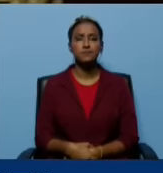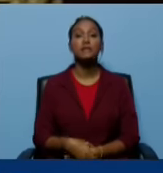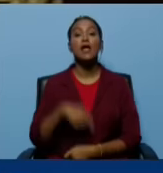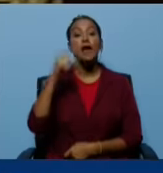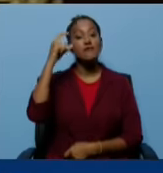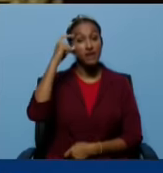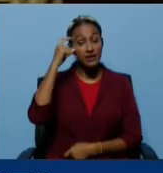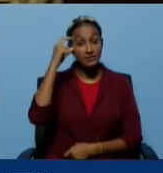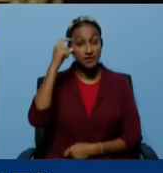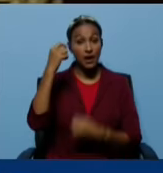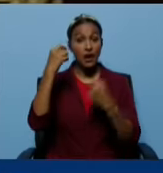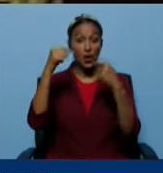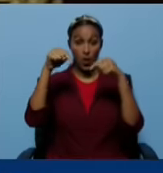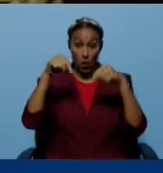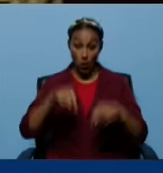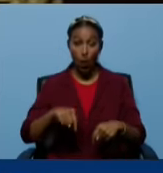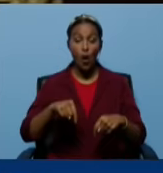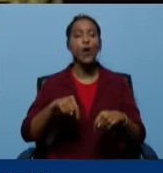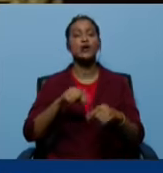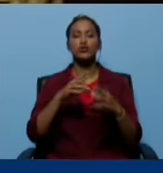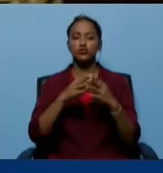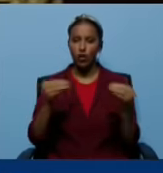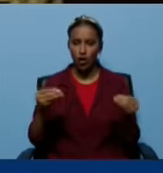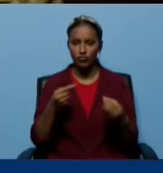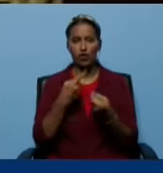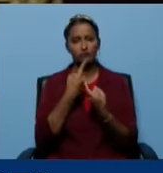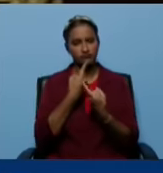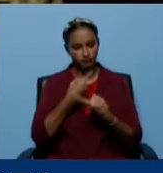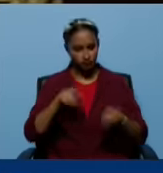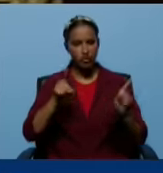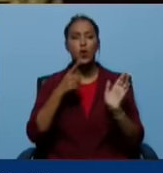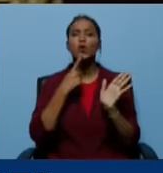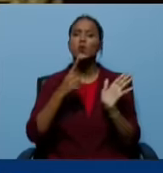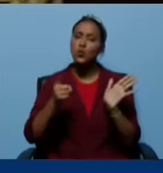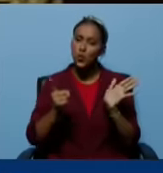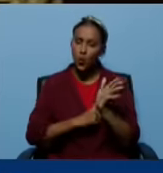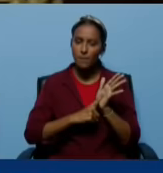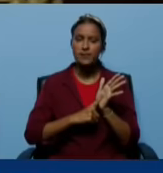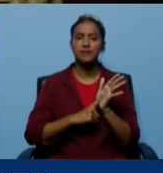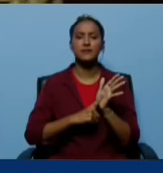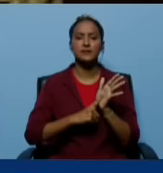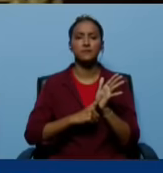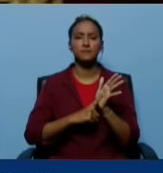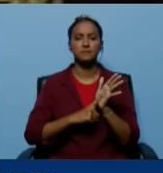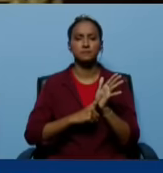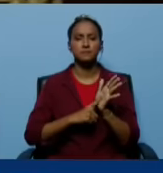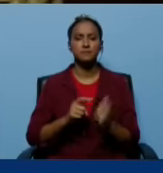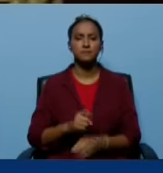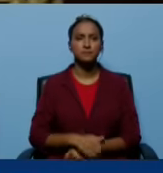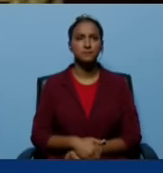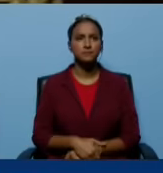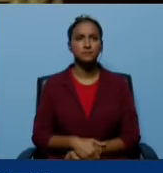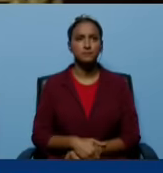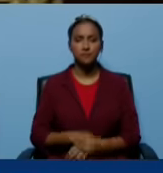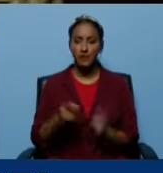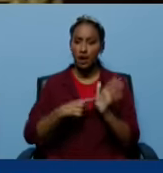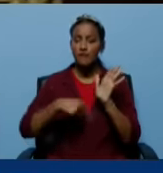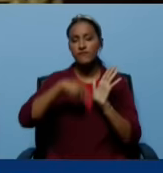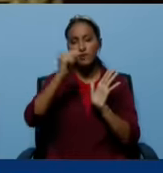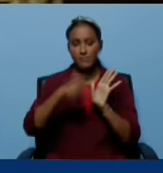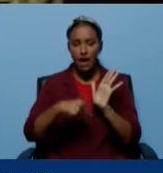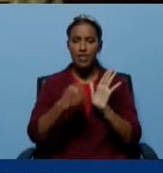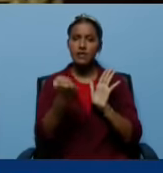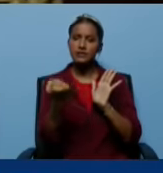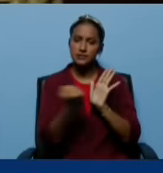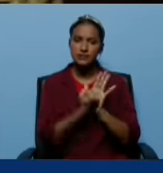Publíquese, regístrese y comuníquese, cúmplase lo ordenado. Dada, firmada y sellada